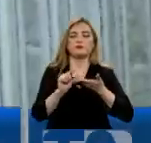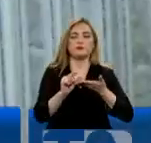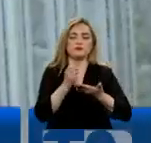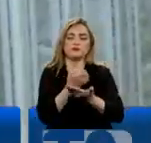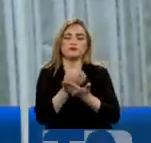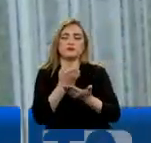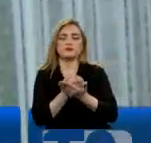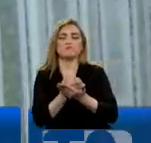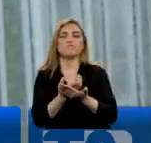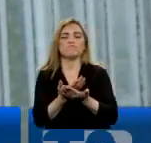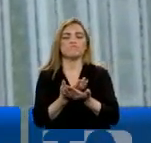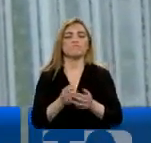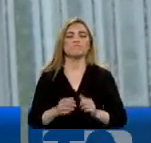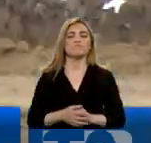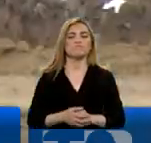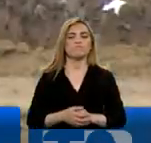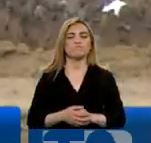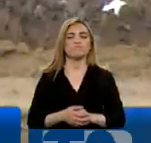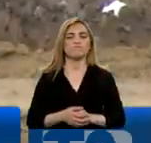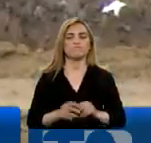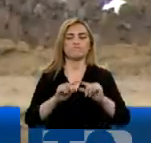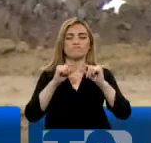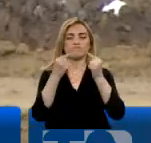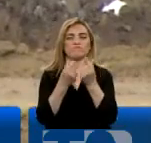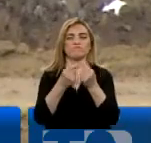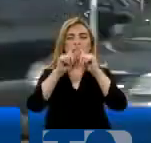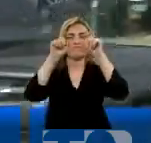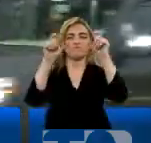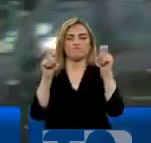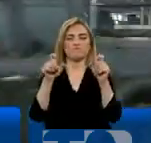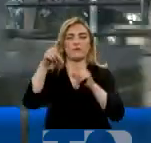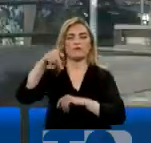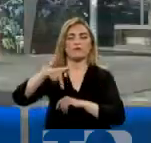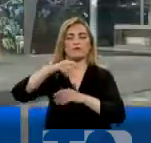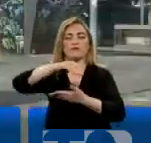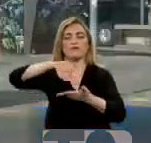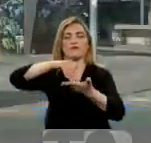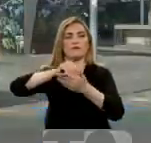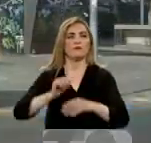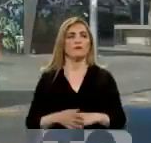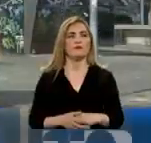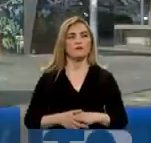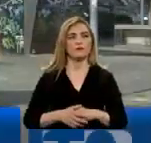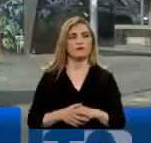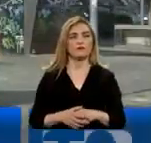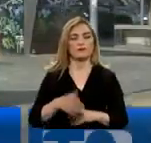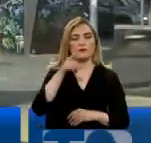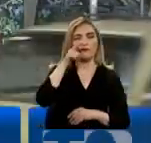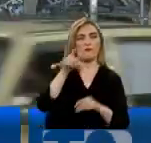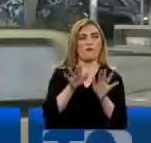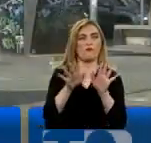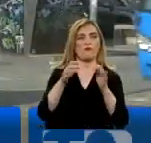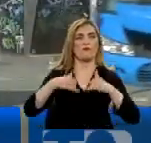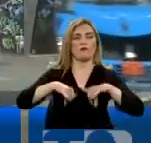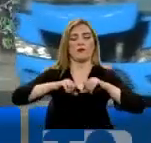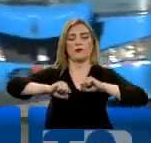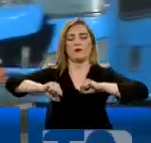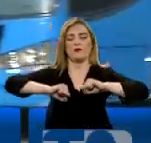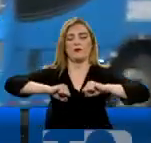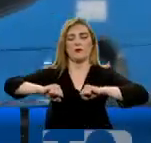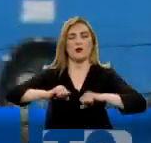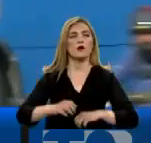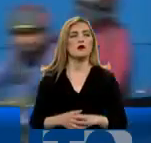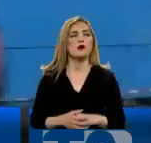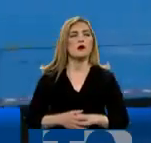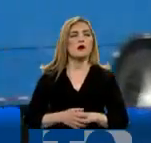económicos provenientes de la cuenta del consorcio Pedernales Manabí. Mientras tanto, aquí en la Fiscalía General se siguen sumando diligencias a